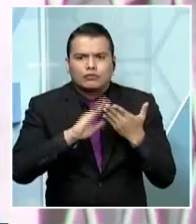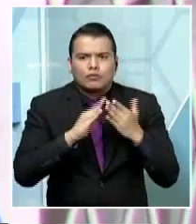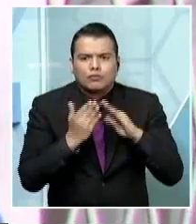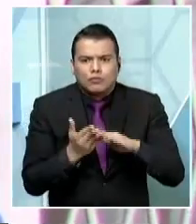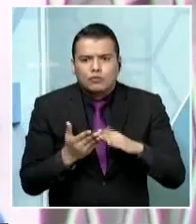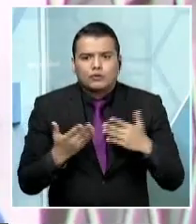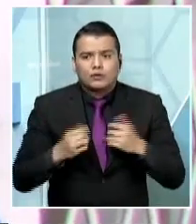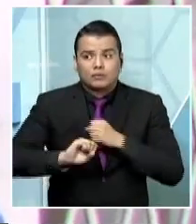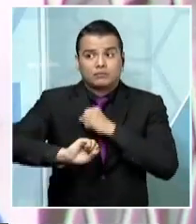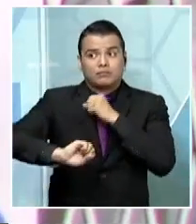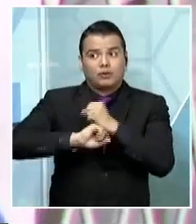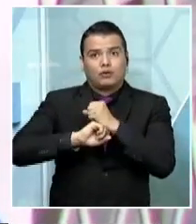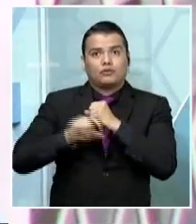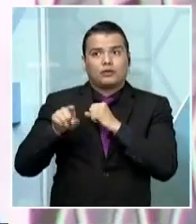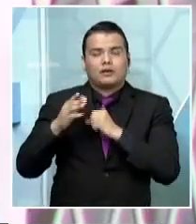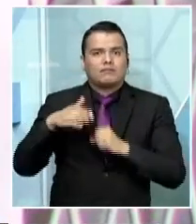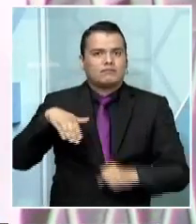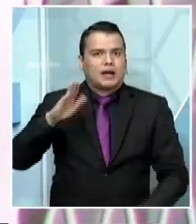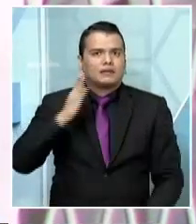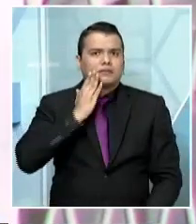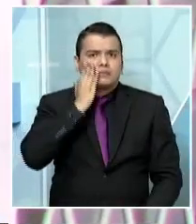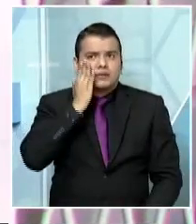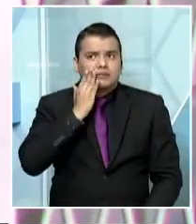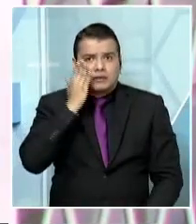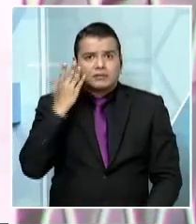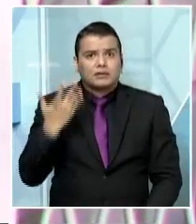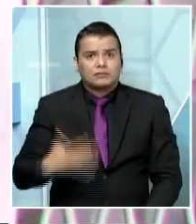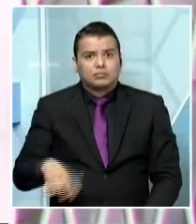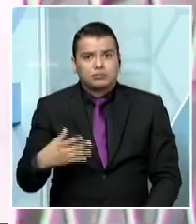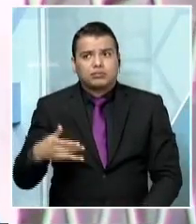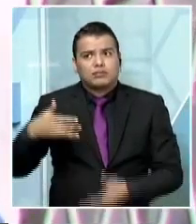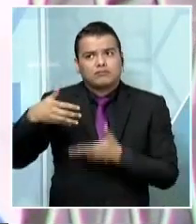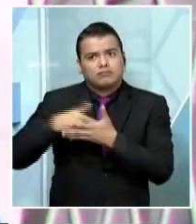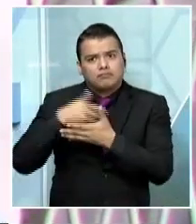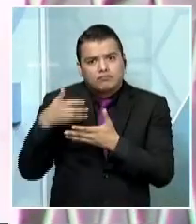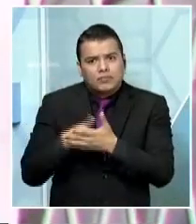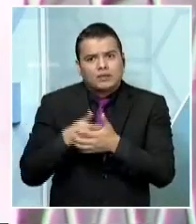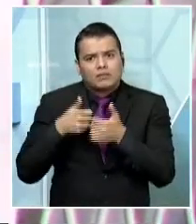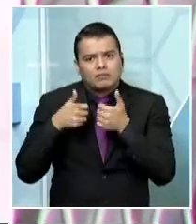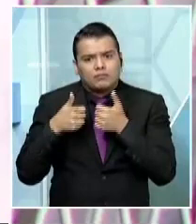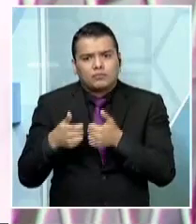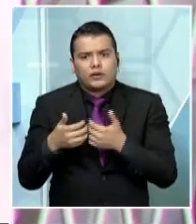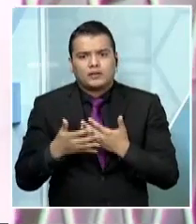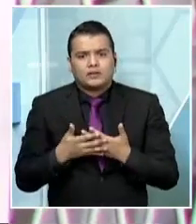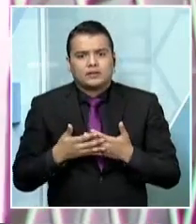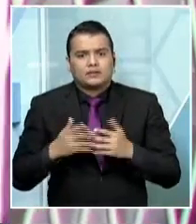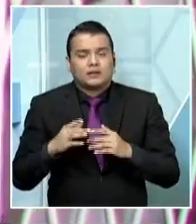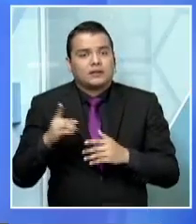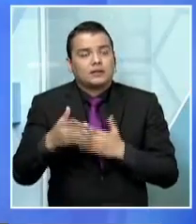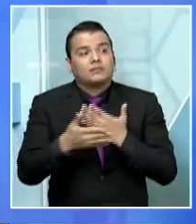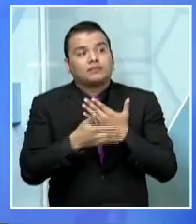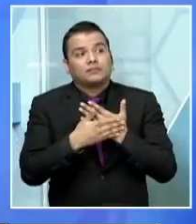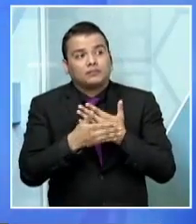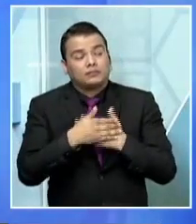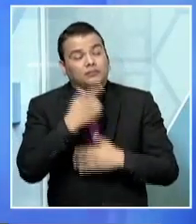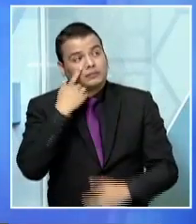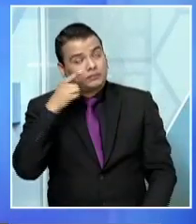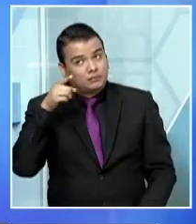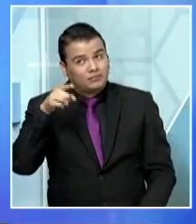colaboró mucho a mí porque era mi padrino, me ayudaba mucho, me daba muchos consejos. También me decía que mucho cuidado aquí en el barrio